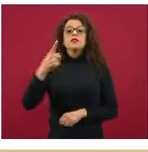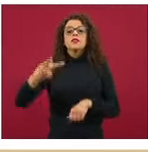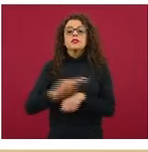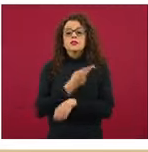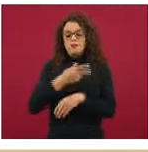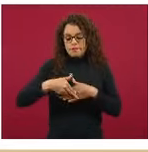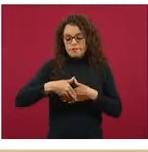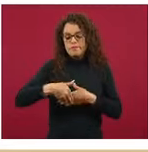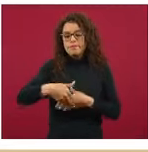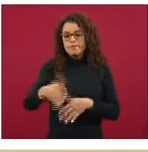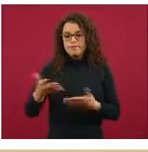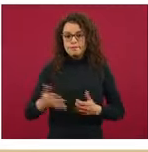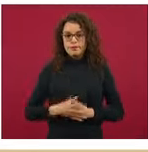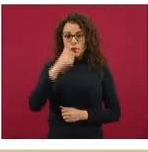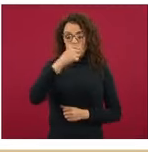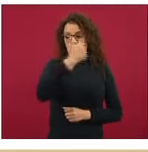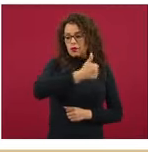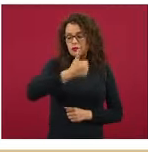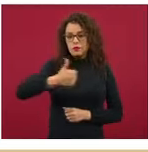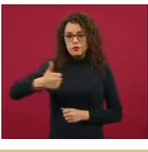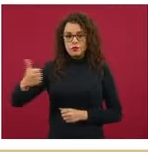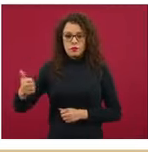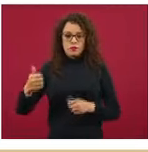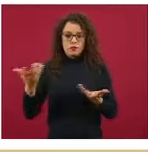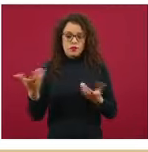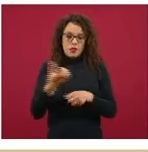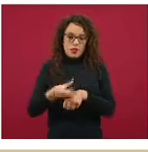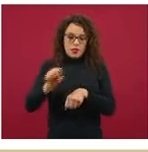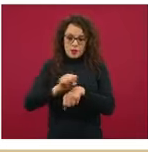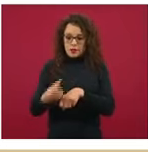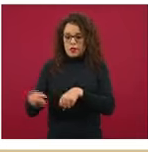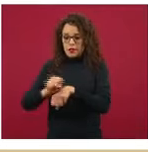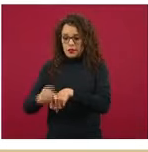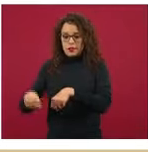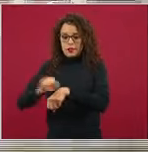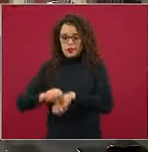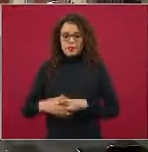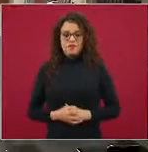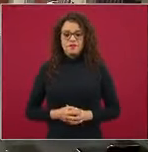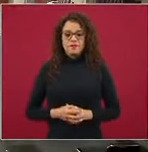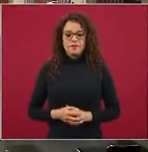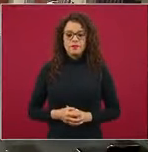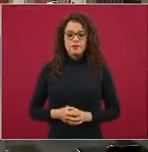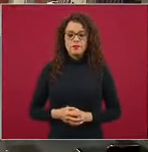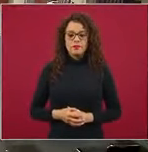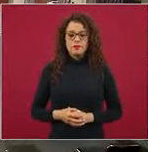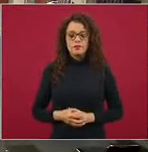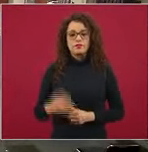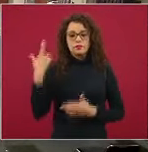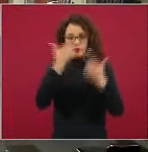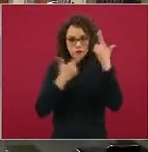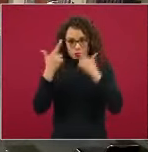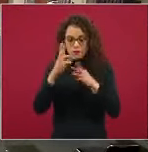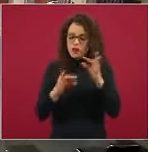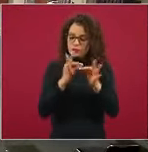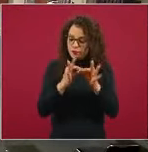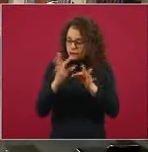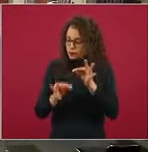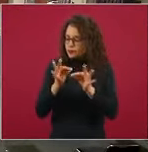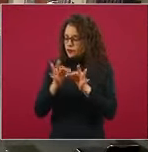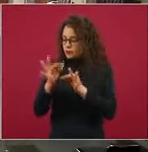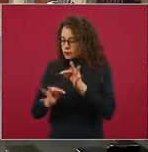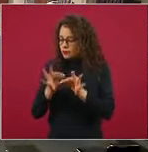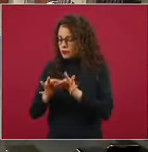su tendencia para cada una de las semanas. Vamos también a estar dando un seguimiento puntual a